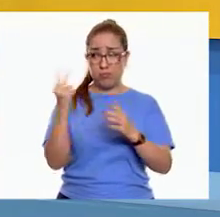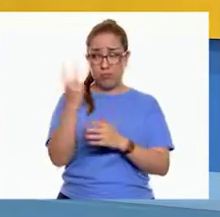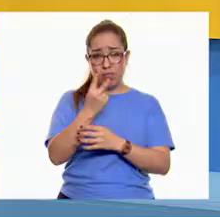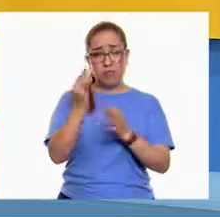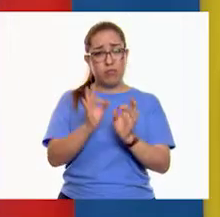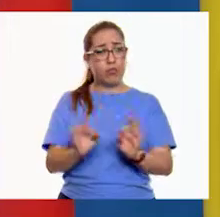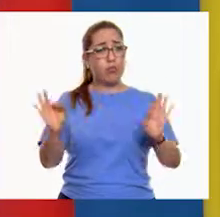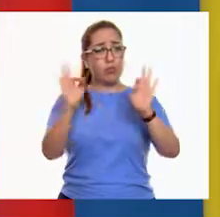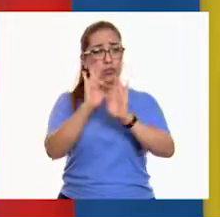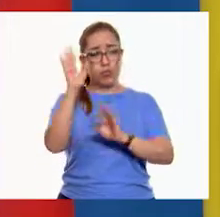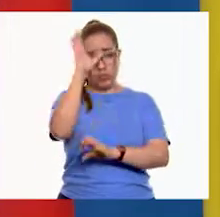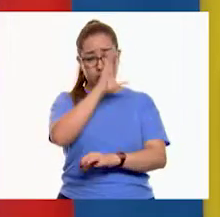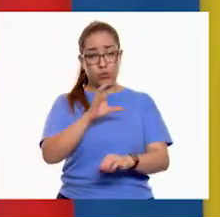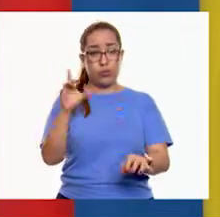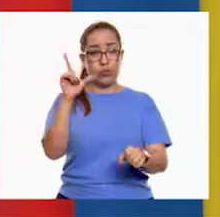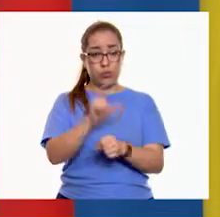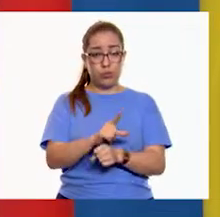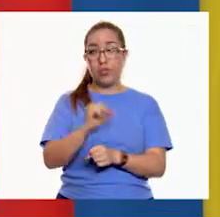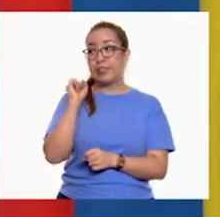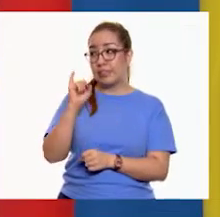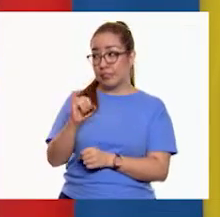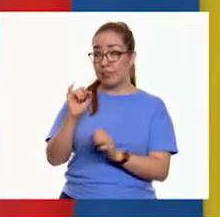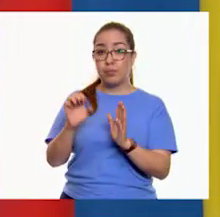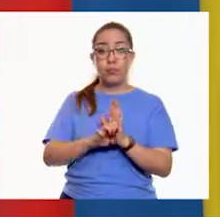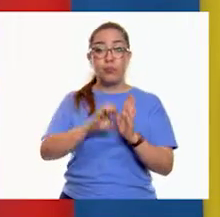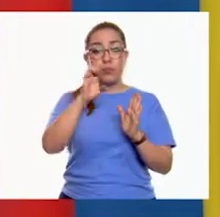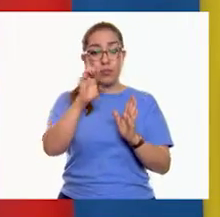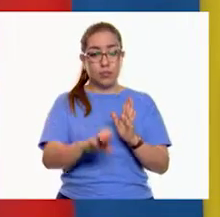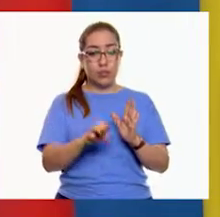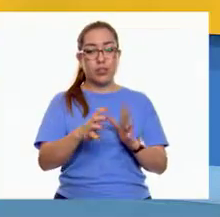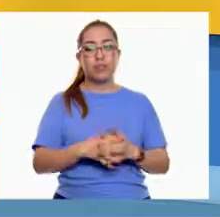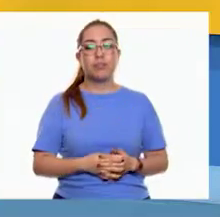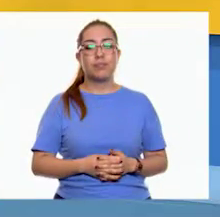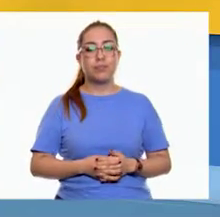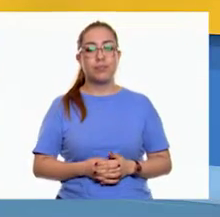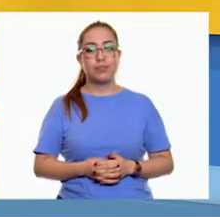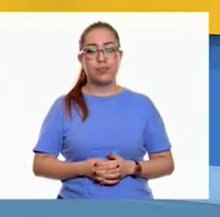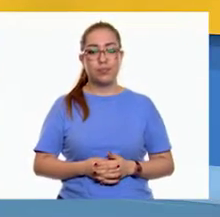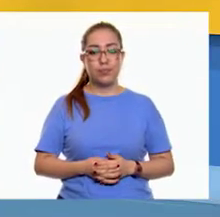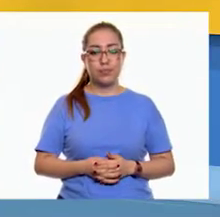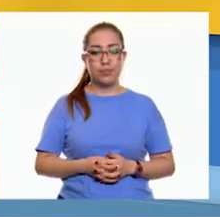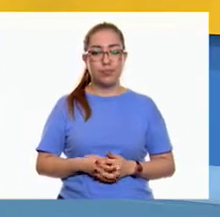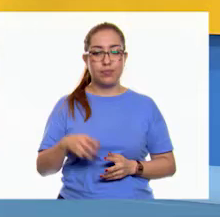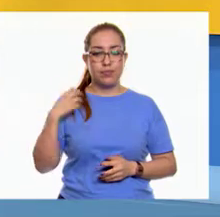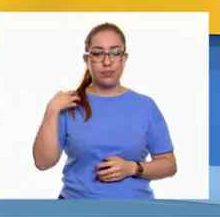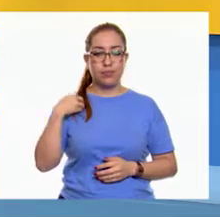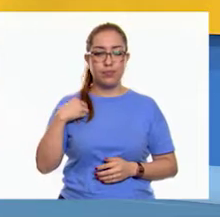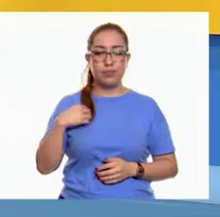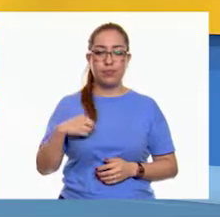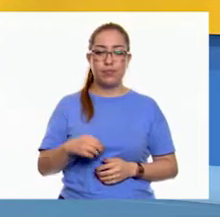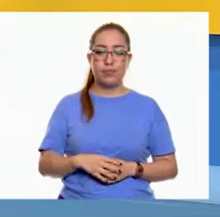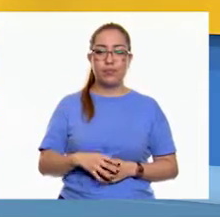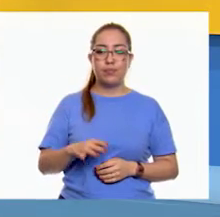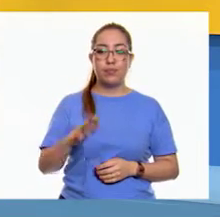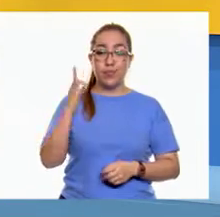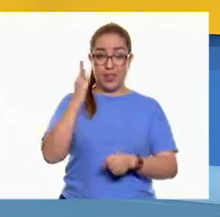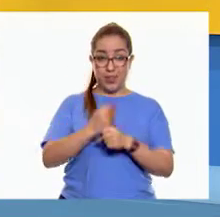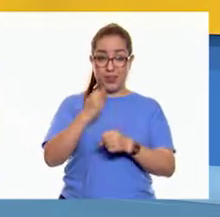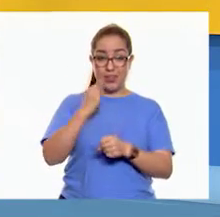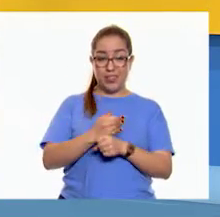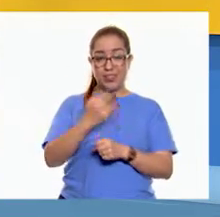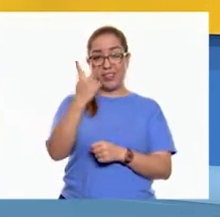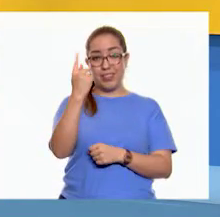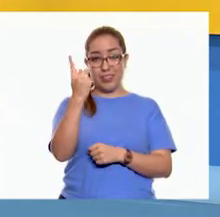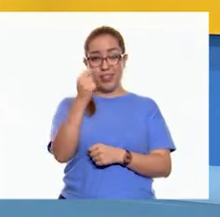nuestra cultura. Por ejemplo, gracias a la señal de televisión, muchos de ustedes nos pueden acompañar el día de hoy desde